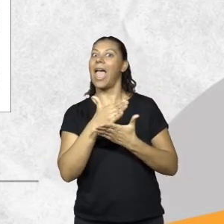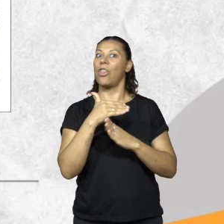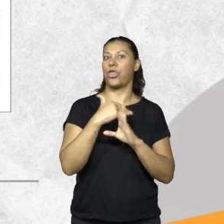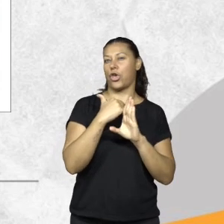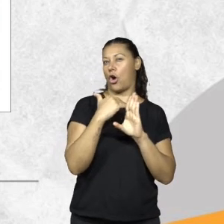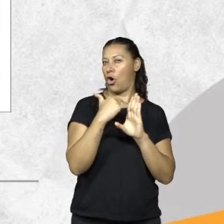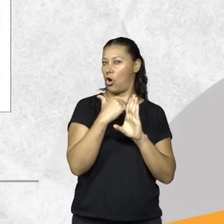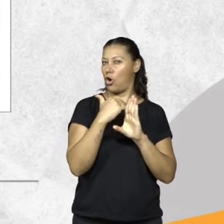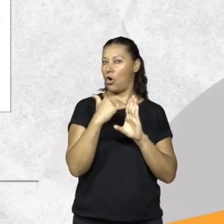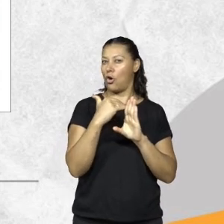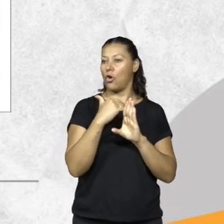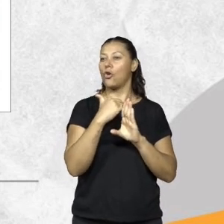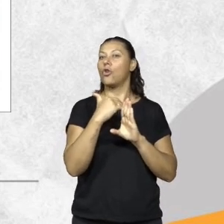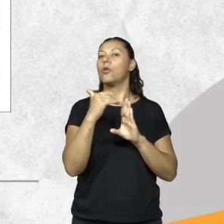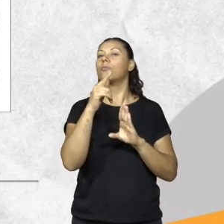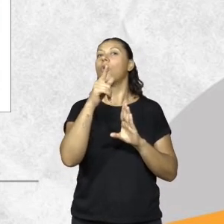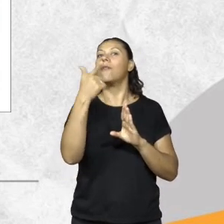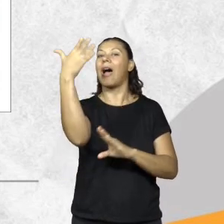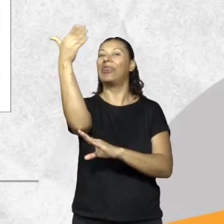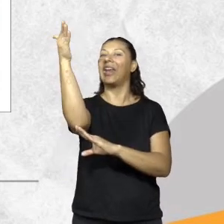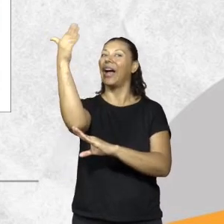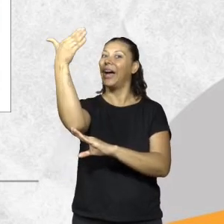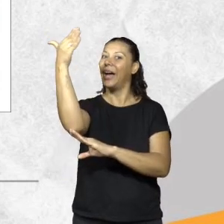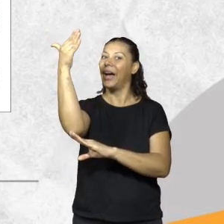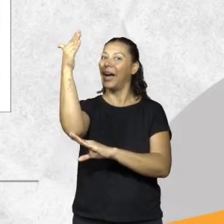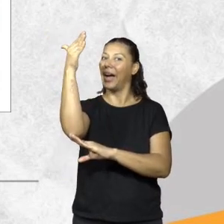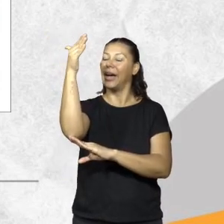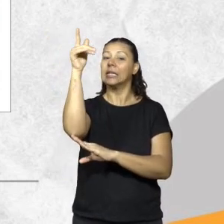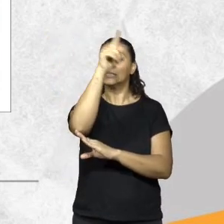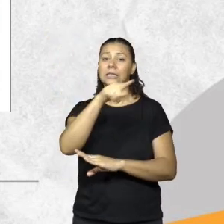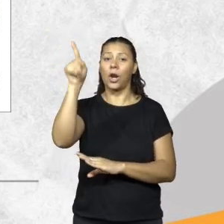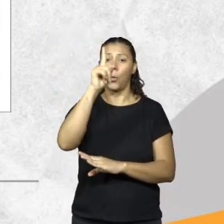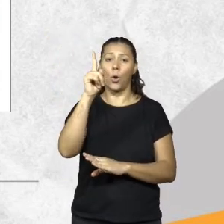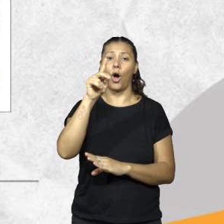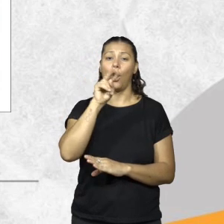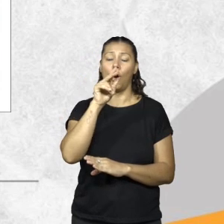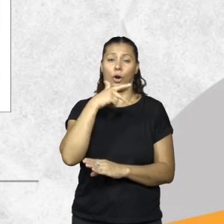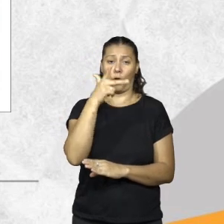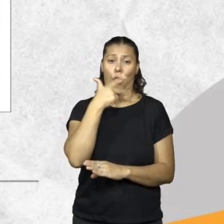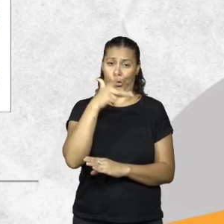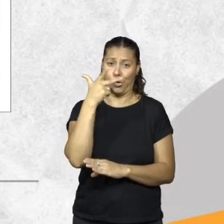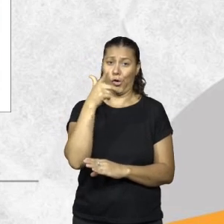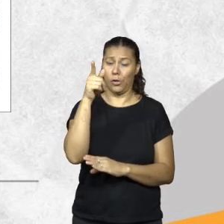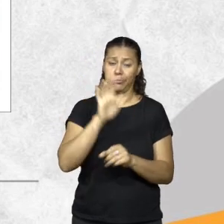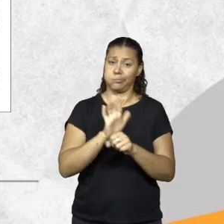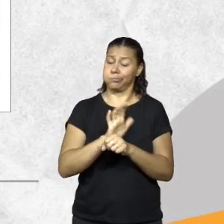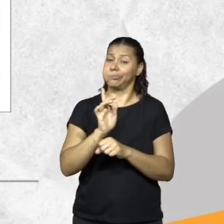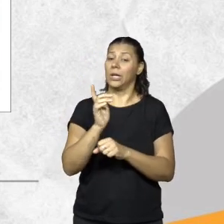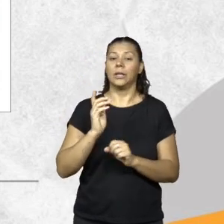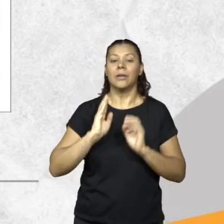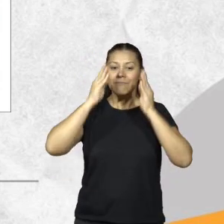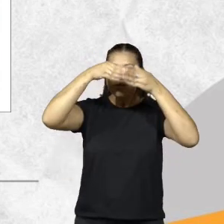círculo rojo con la bandera verde. Y ahí ya le decimos a la gente, por favor, no ingrese al agua, no